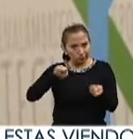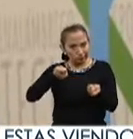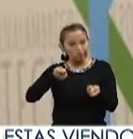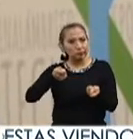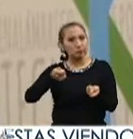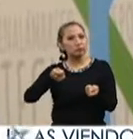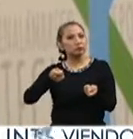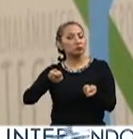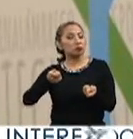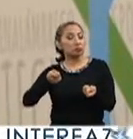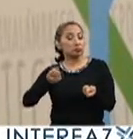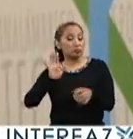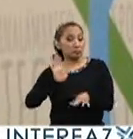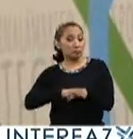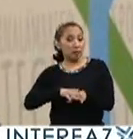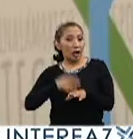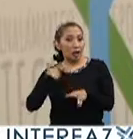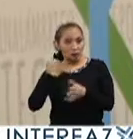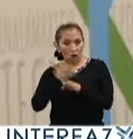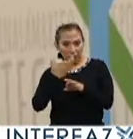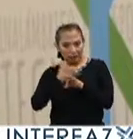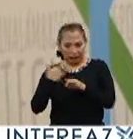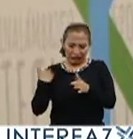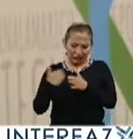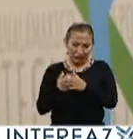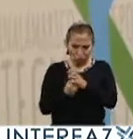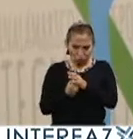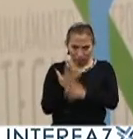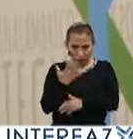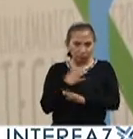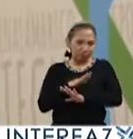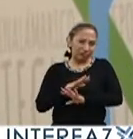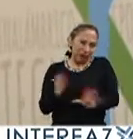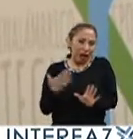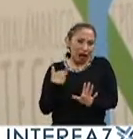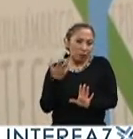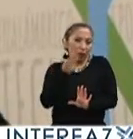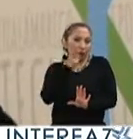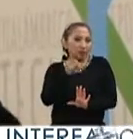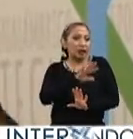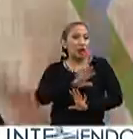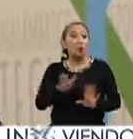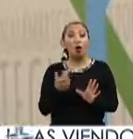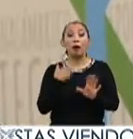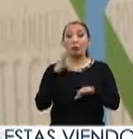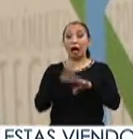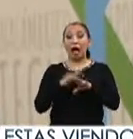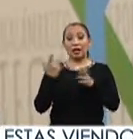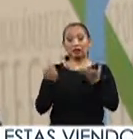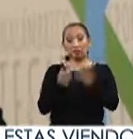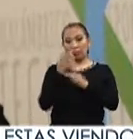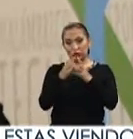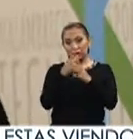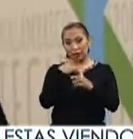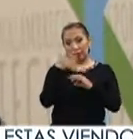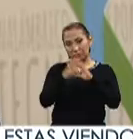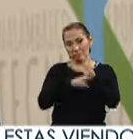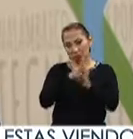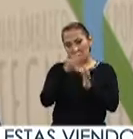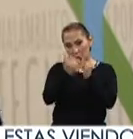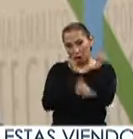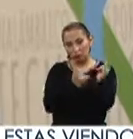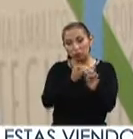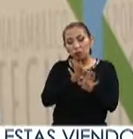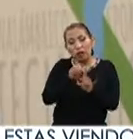Entonces, lo que más suena ahorita últimamente, a pesar de que lo que quiero decir con esto es que son muchos los aspectos en los que los videojuegos pueden